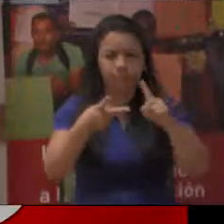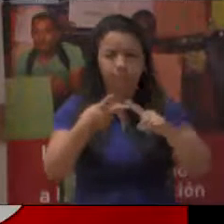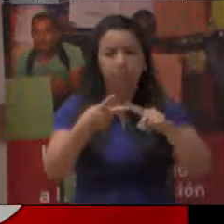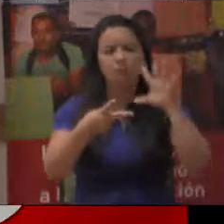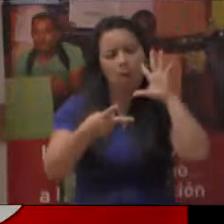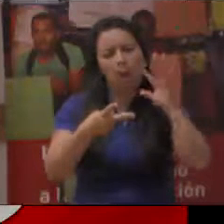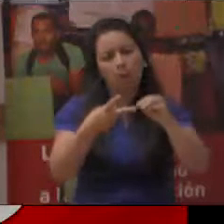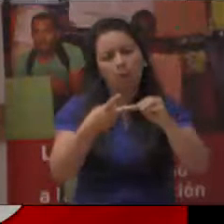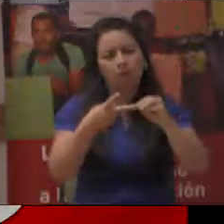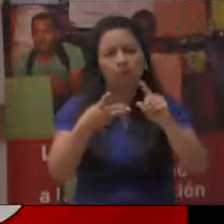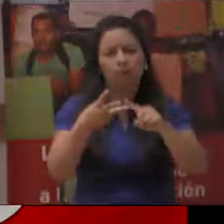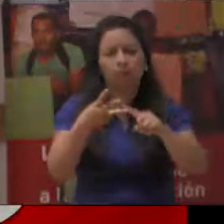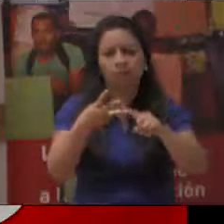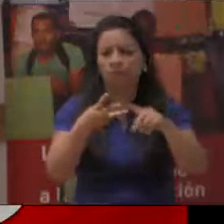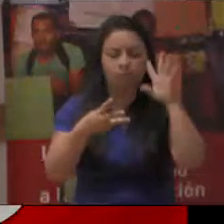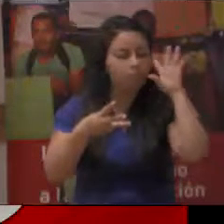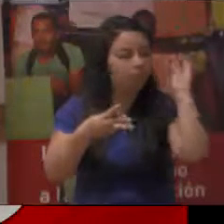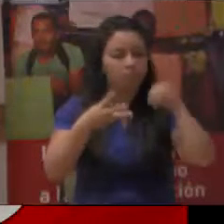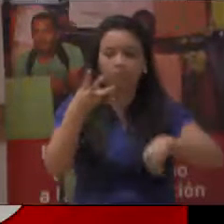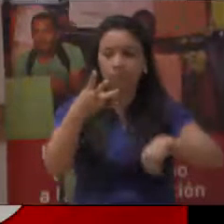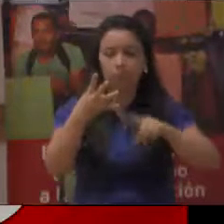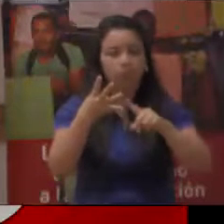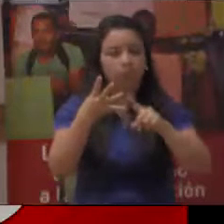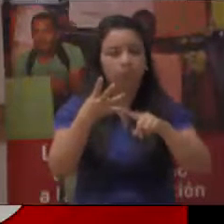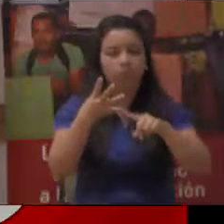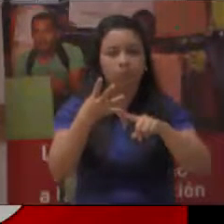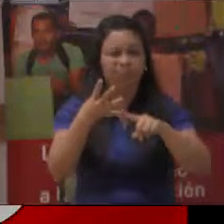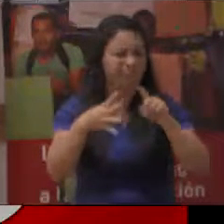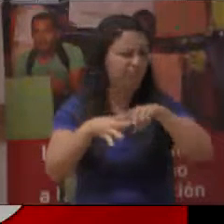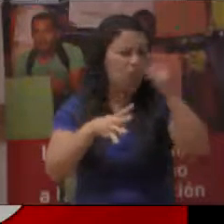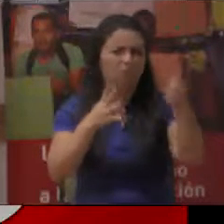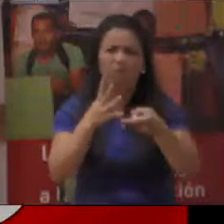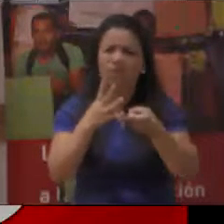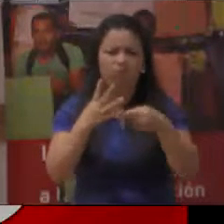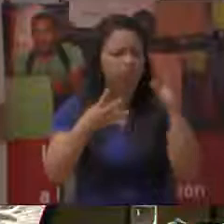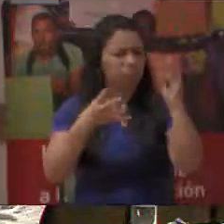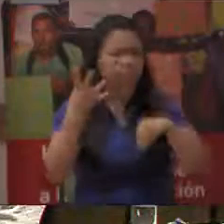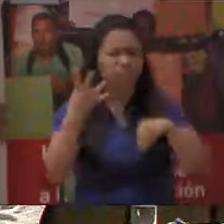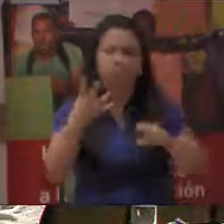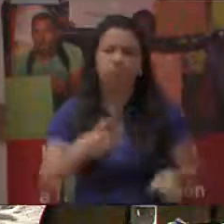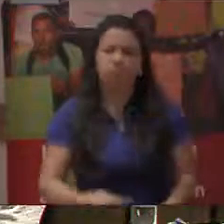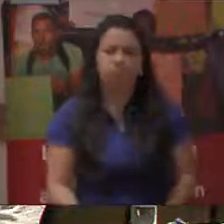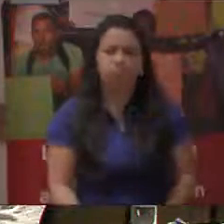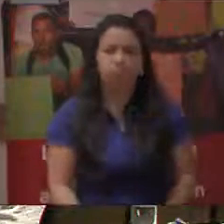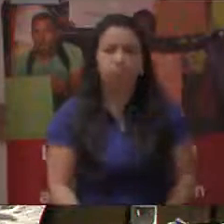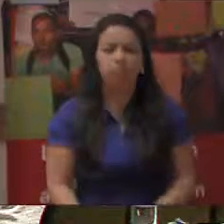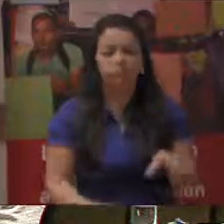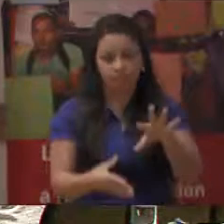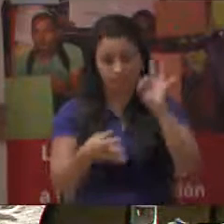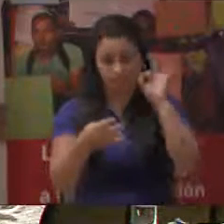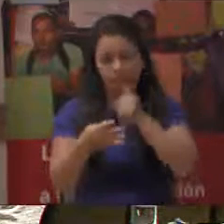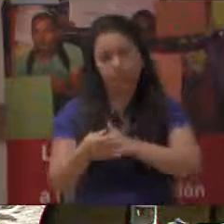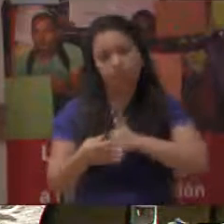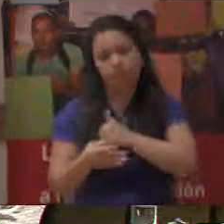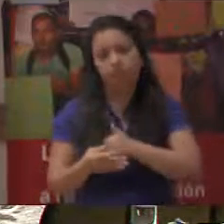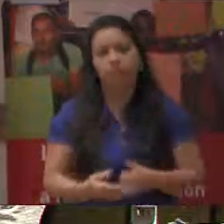de acuerdo. C, en desacuerdo. D, totalmente en desacuerdo. Voten, por favor.